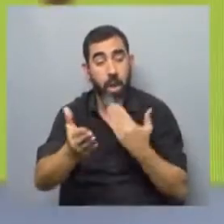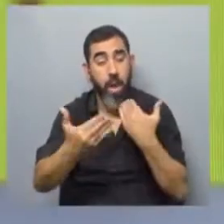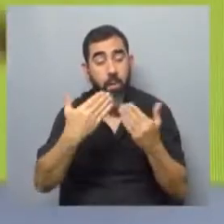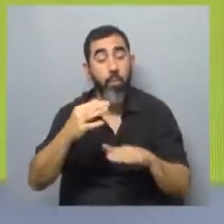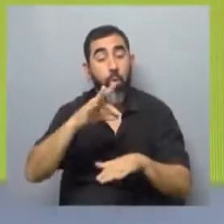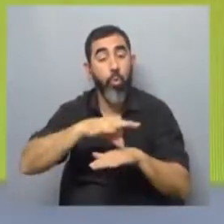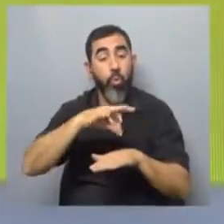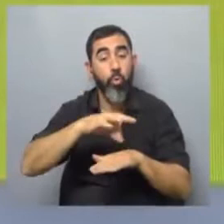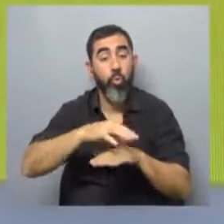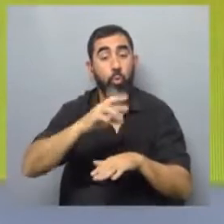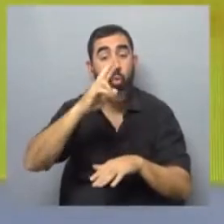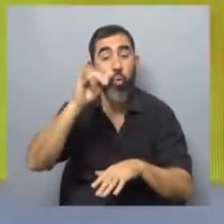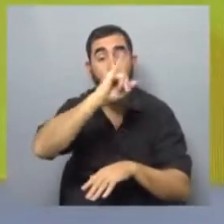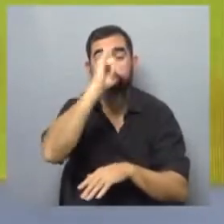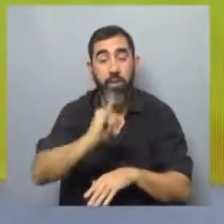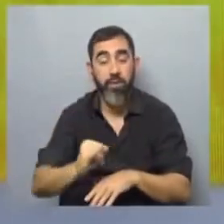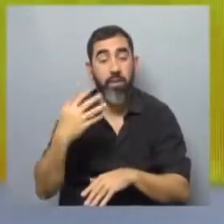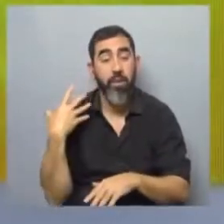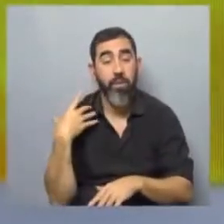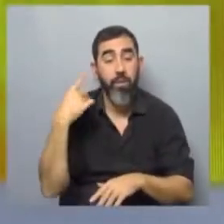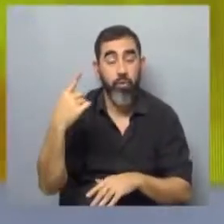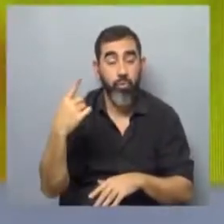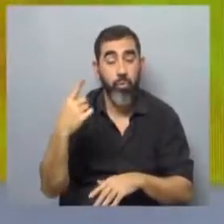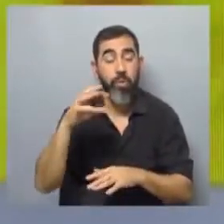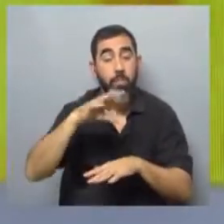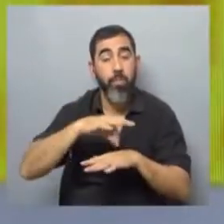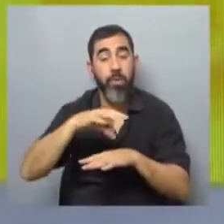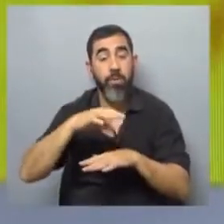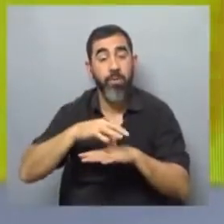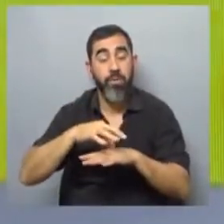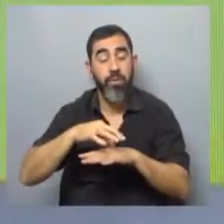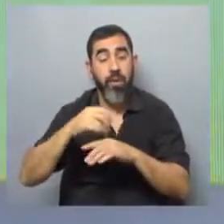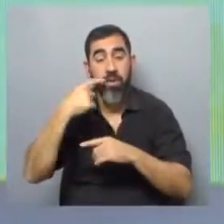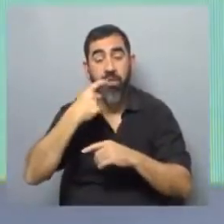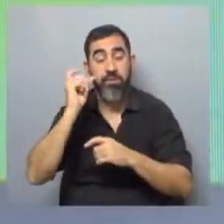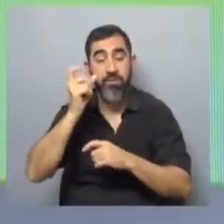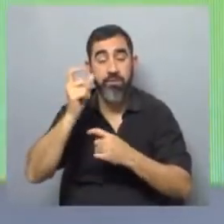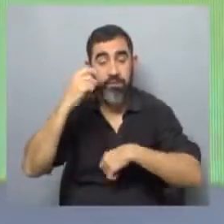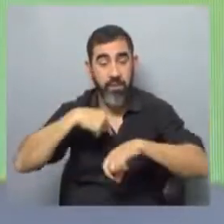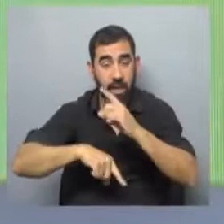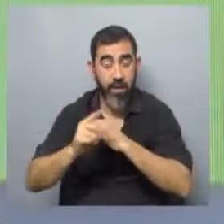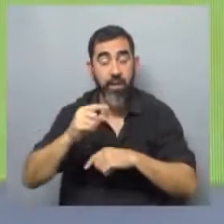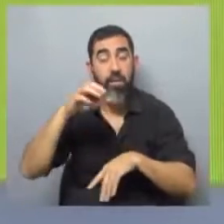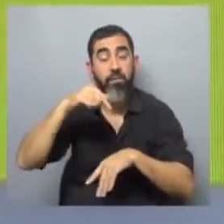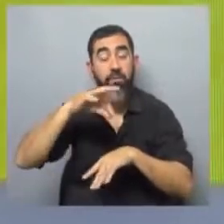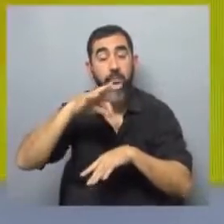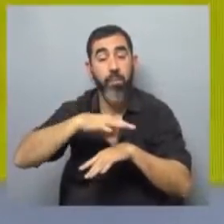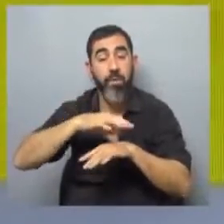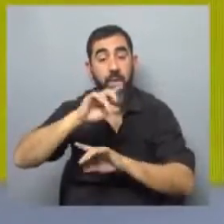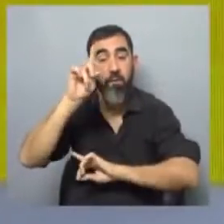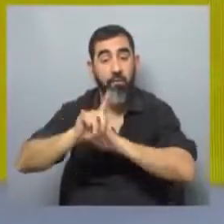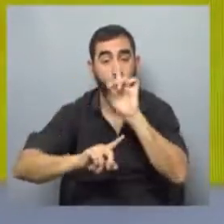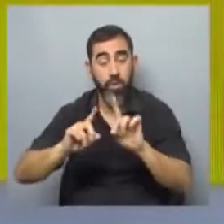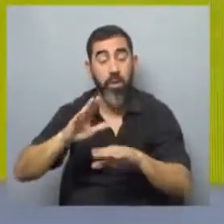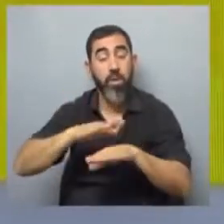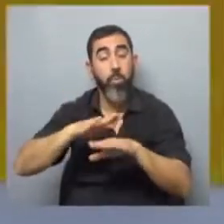doctor Ismael Rodríguez, que es el director de la Cátedra de Medicina Transfusional de la Facultad de Medicina, encargado de este banco, que nos